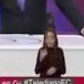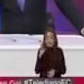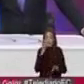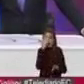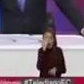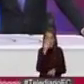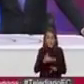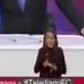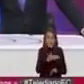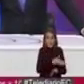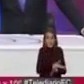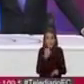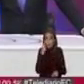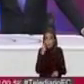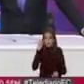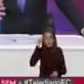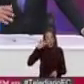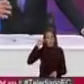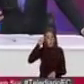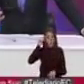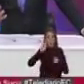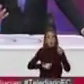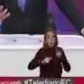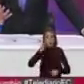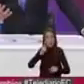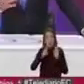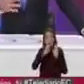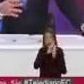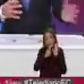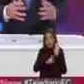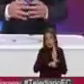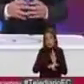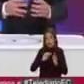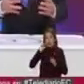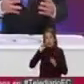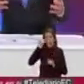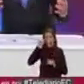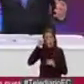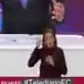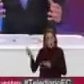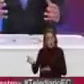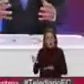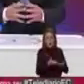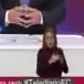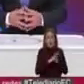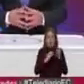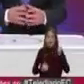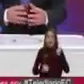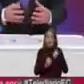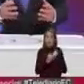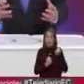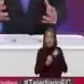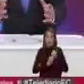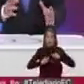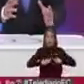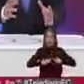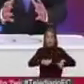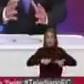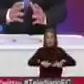en los últimos días el gobierno nacional ha anunciado una serie de medidas que lo que buscan es generar un acortamiento del gasto